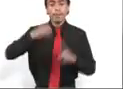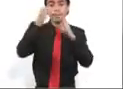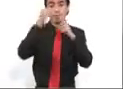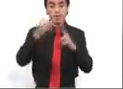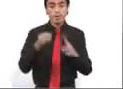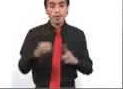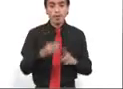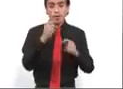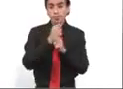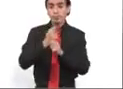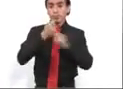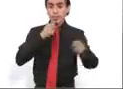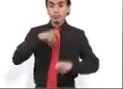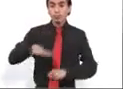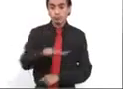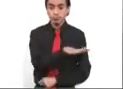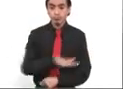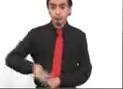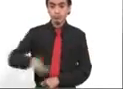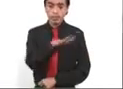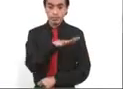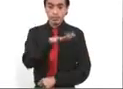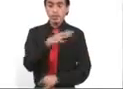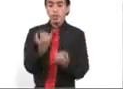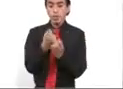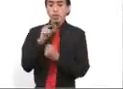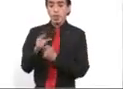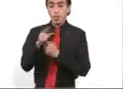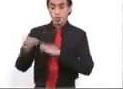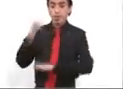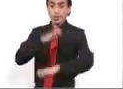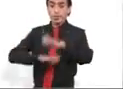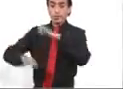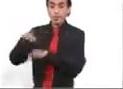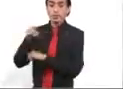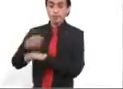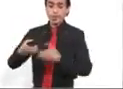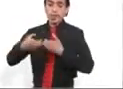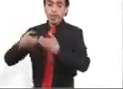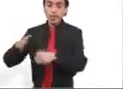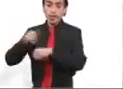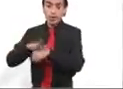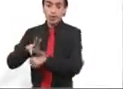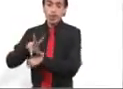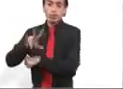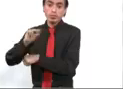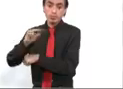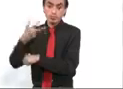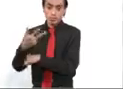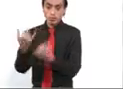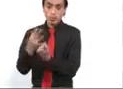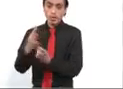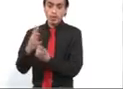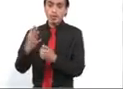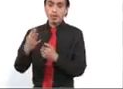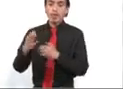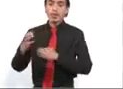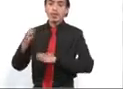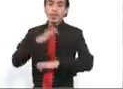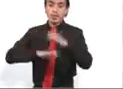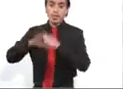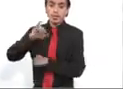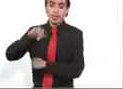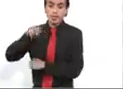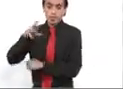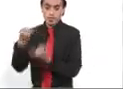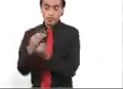sobre superficie. Y se hizo una empresa en aquel lugar, la Ruta 88 se convirtió en la empresa MIT y da hoy servicio con autobuses nuevos,